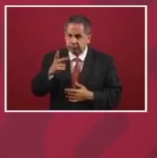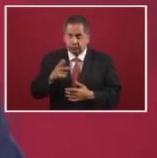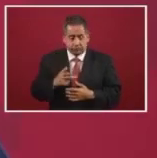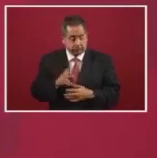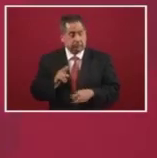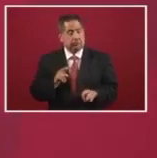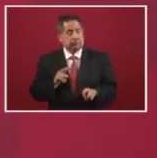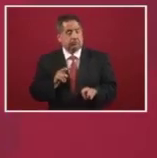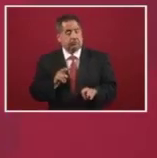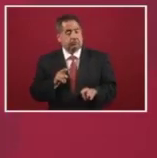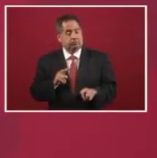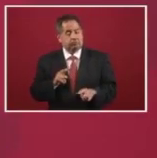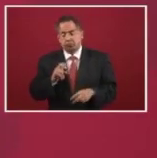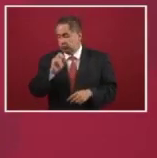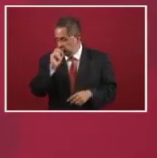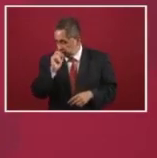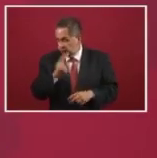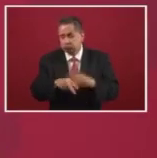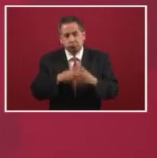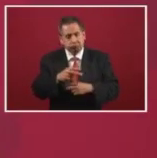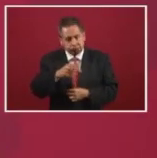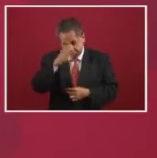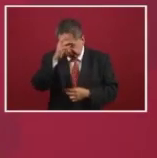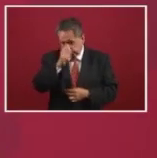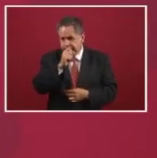pues va a ser agua,